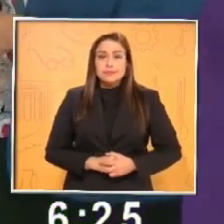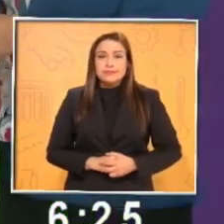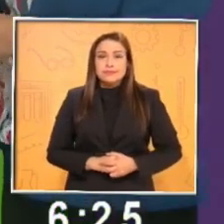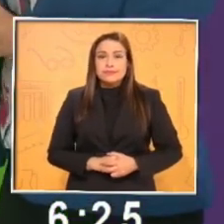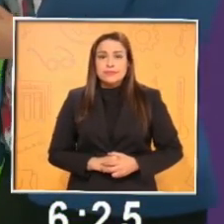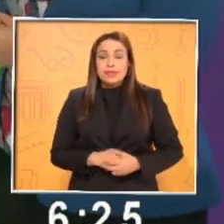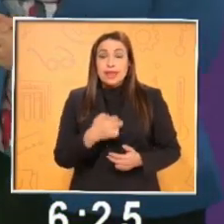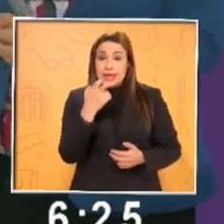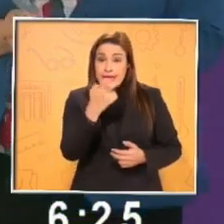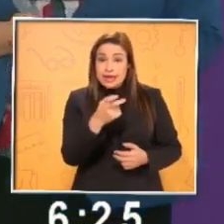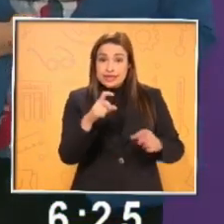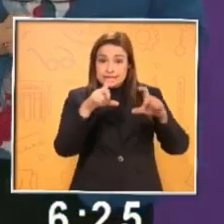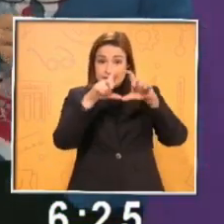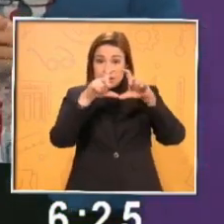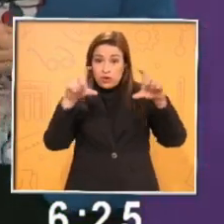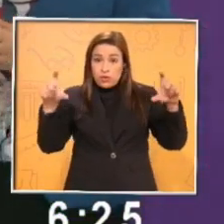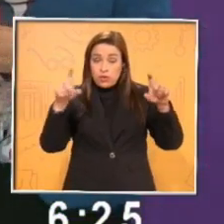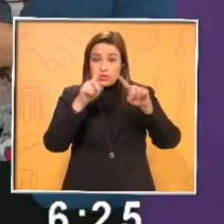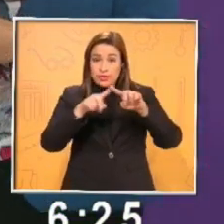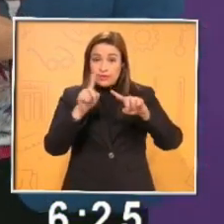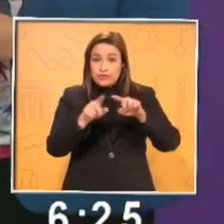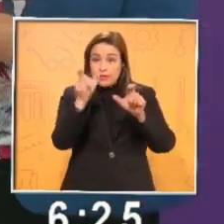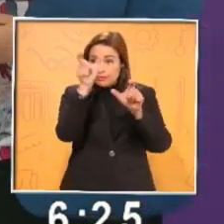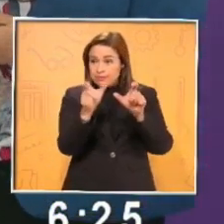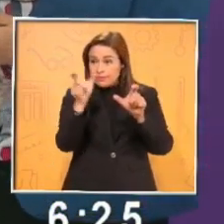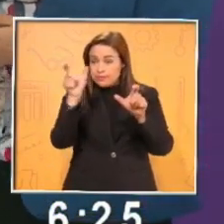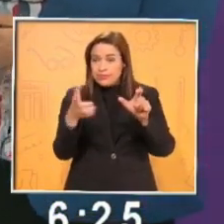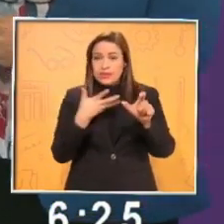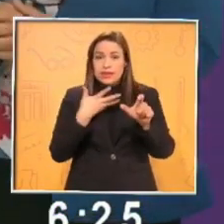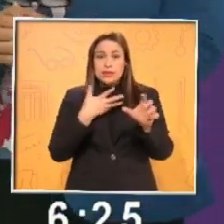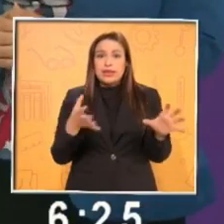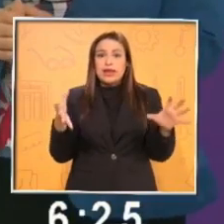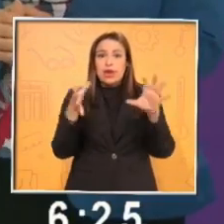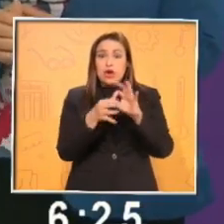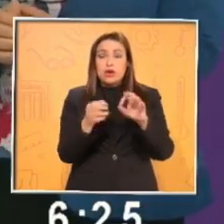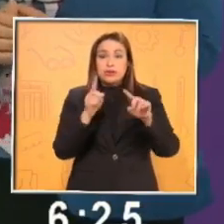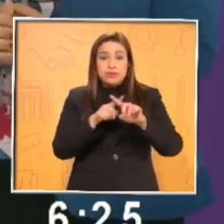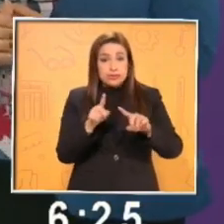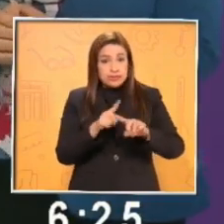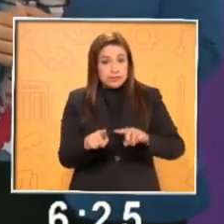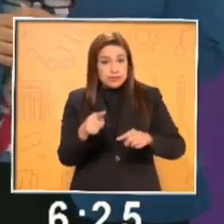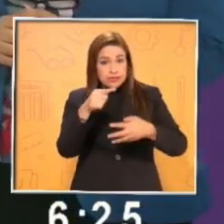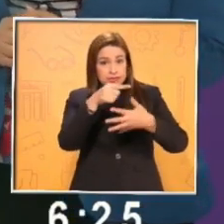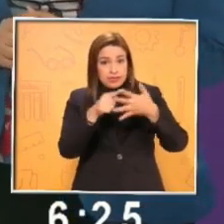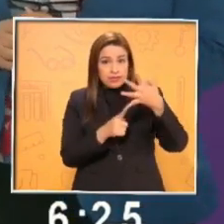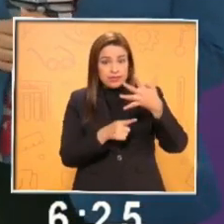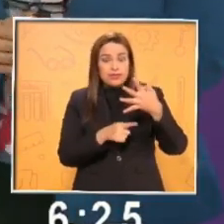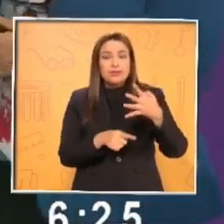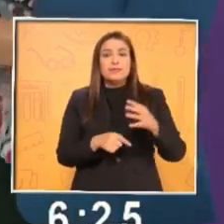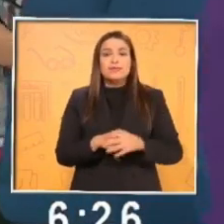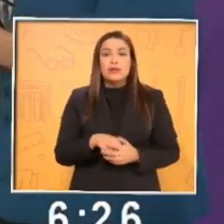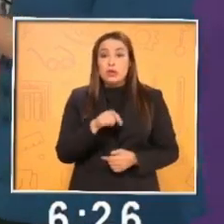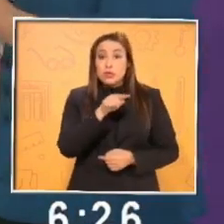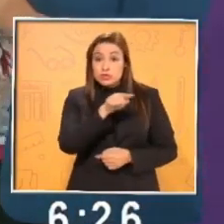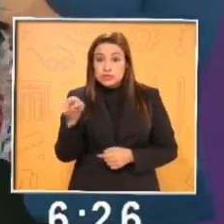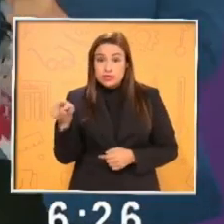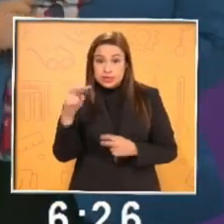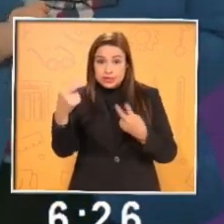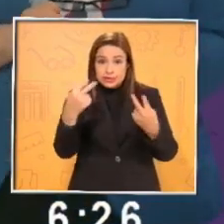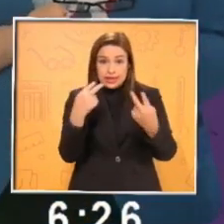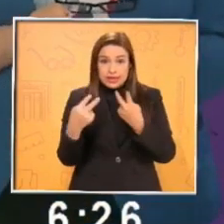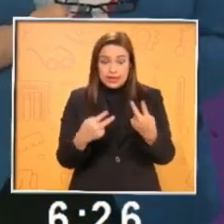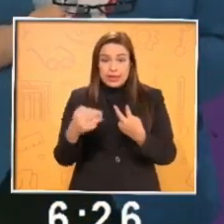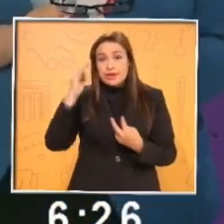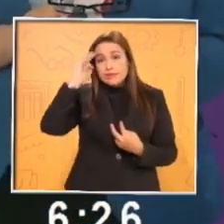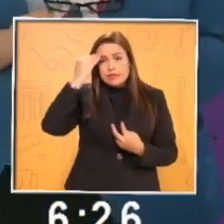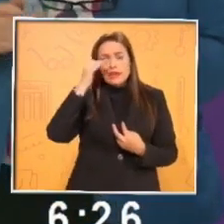Este cuadro de conectores, muchachos, trae conectores de diferentes tipos. Los que nos están viendo por Facebook pueden sacar una captura